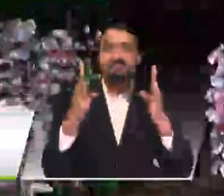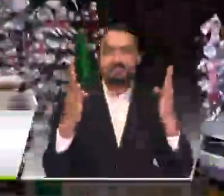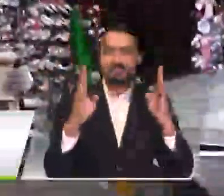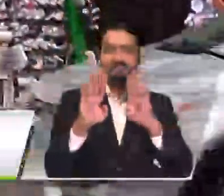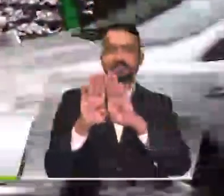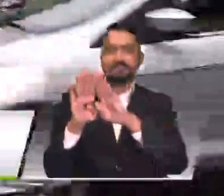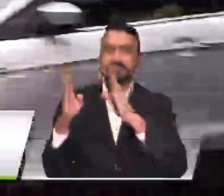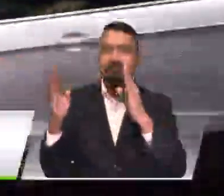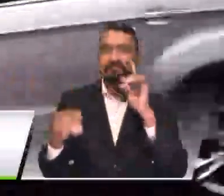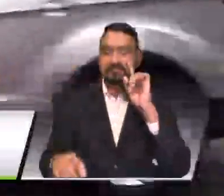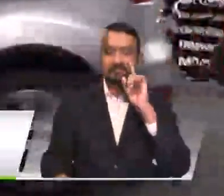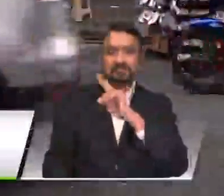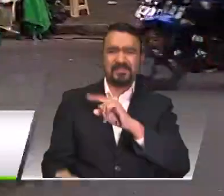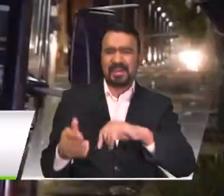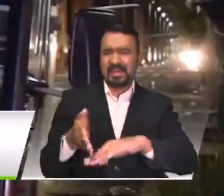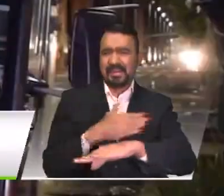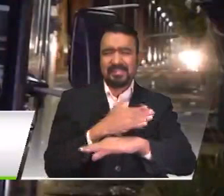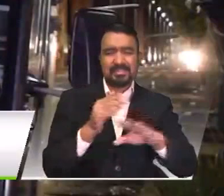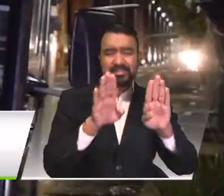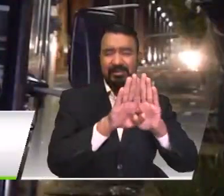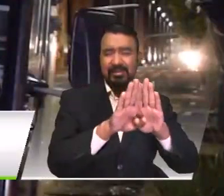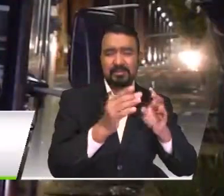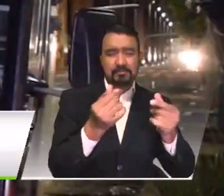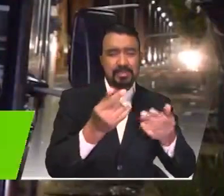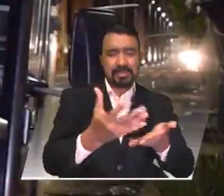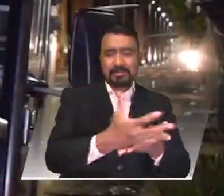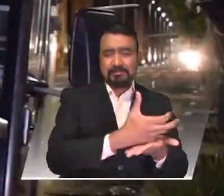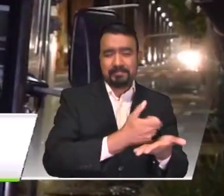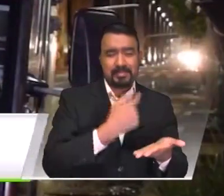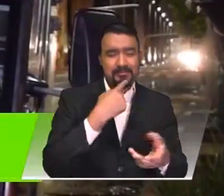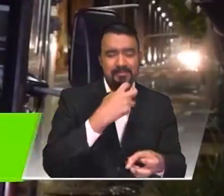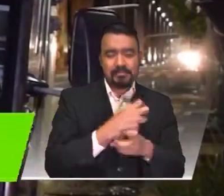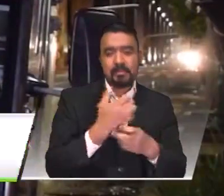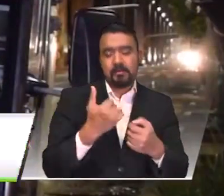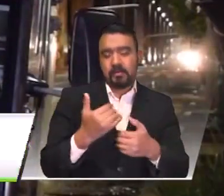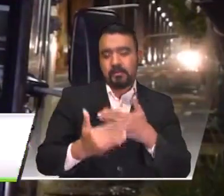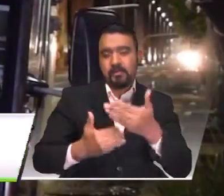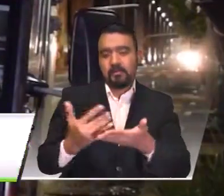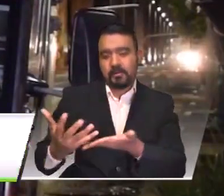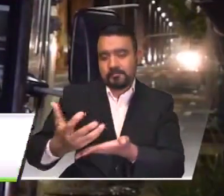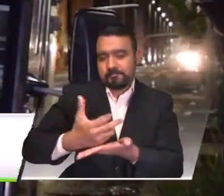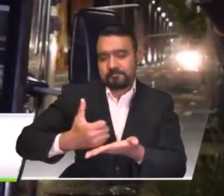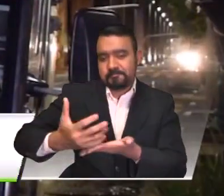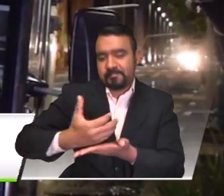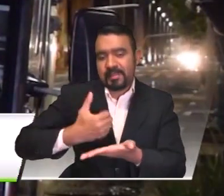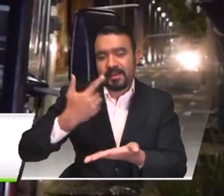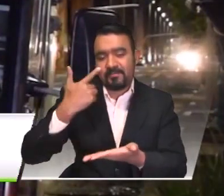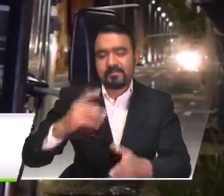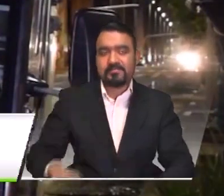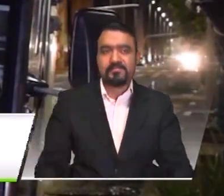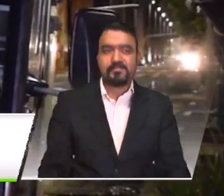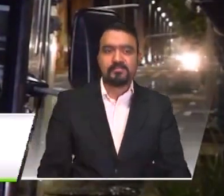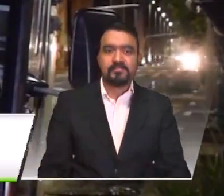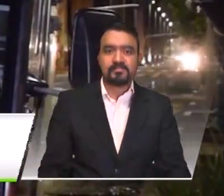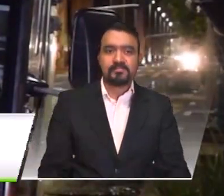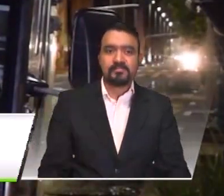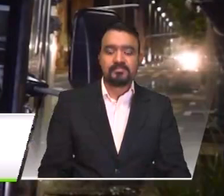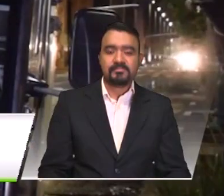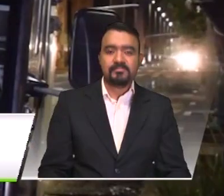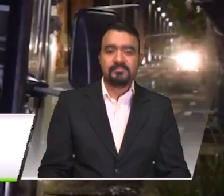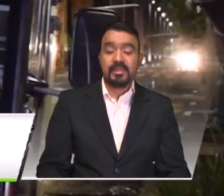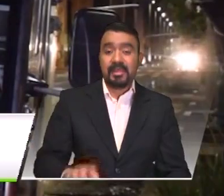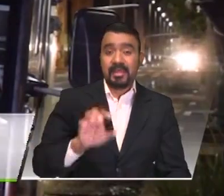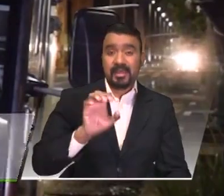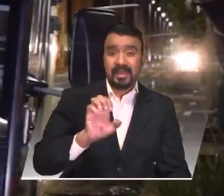recuperar parte de lo que no han vendido. Empresas varias de Medellín trabajan las 24 horas de lunes